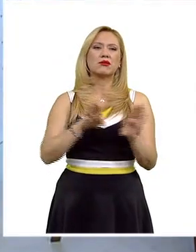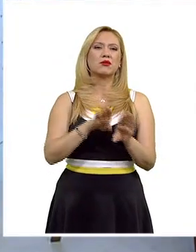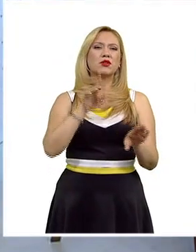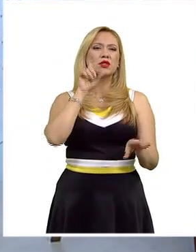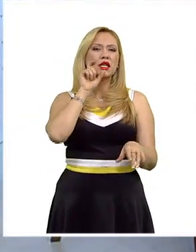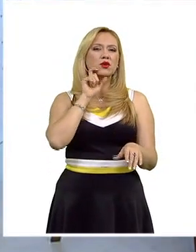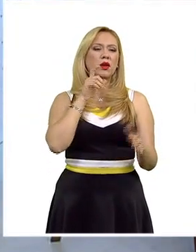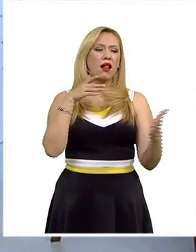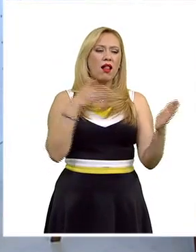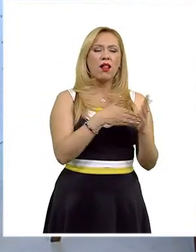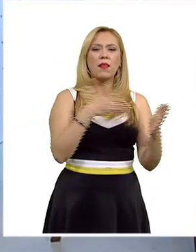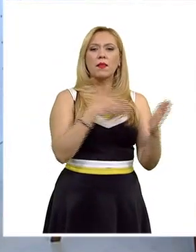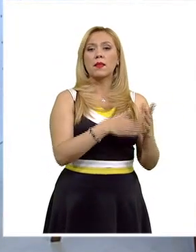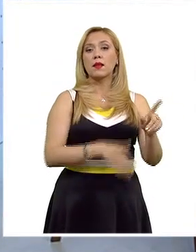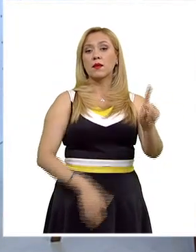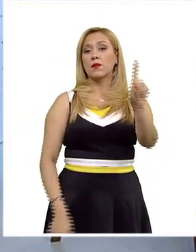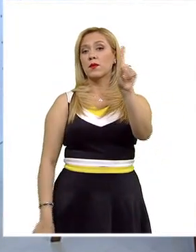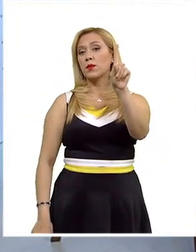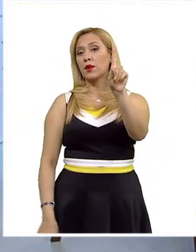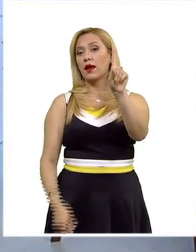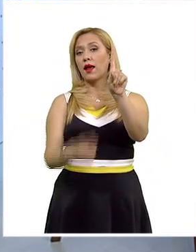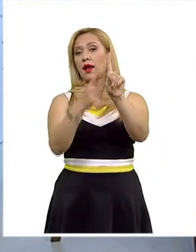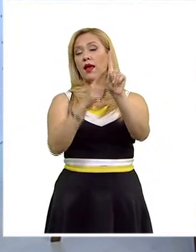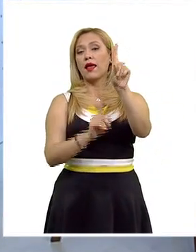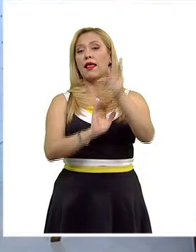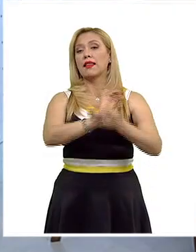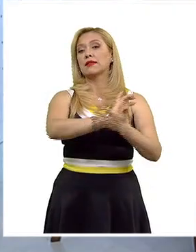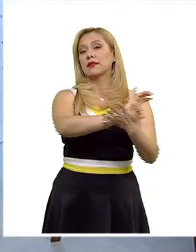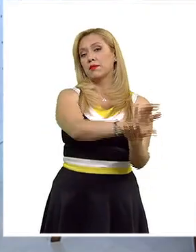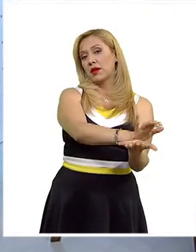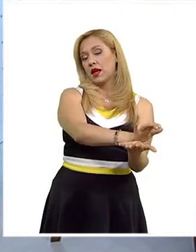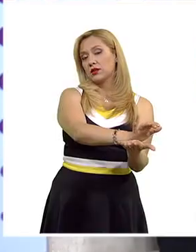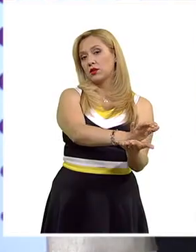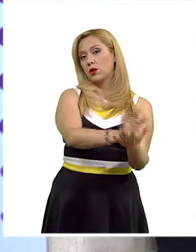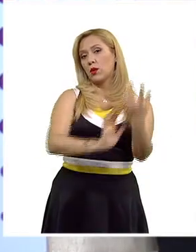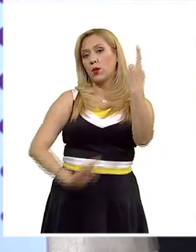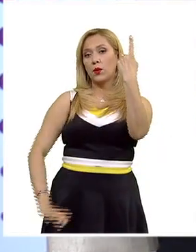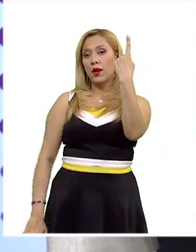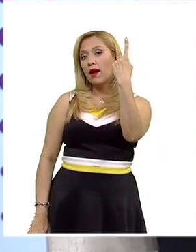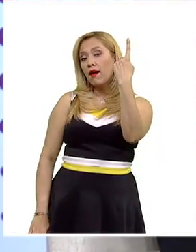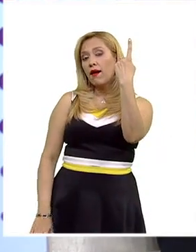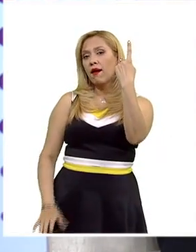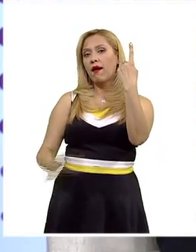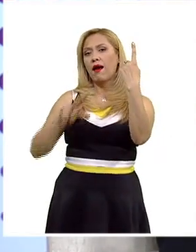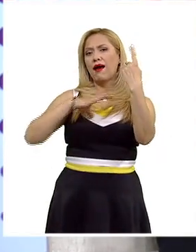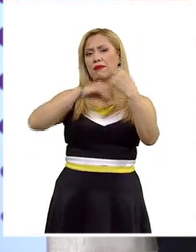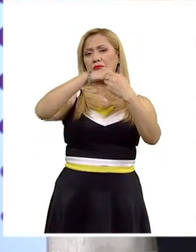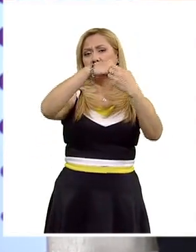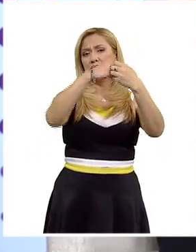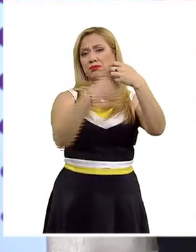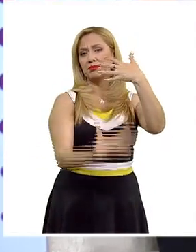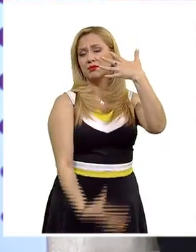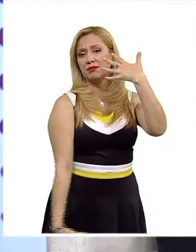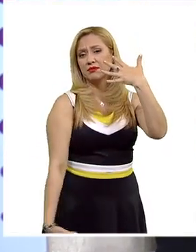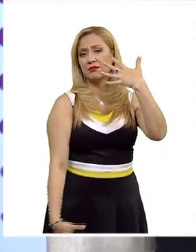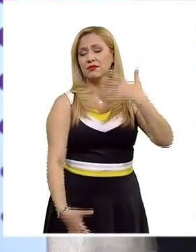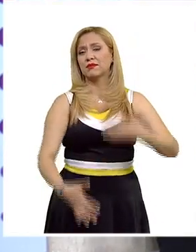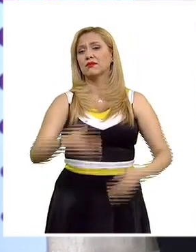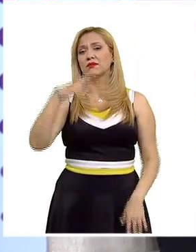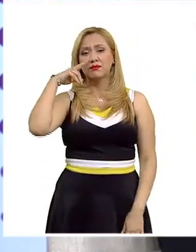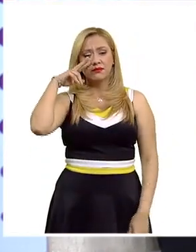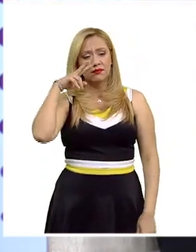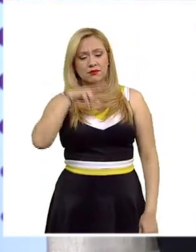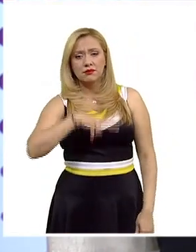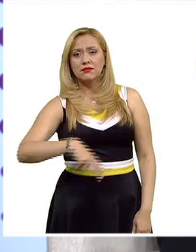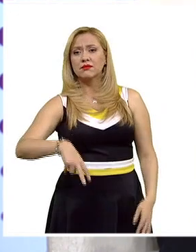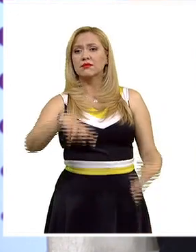termina siendo una expresión de una discriminación sistemática, que es algo que hemos estado como más o menos alrededor de